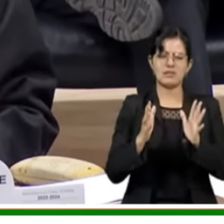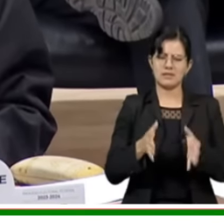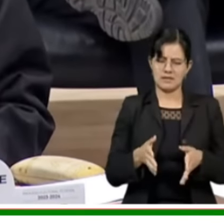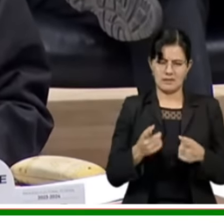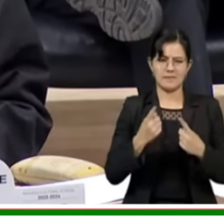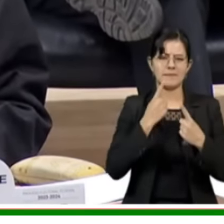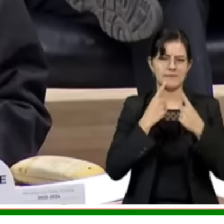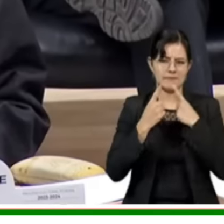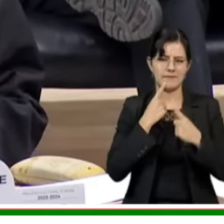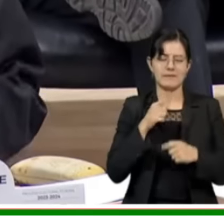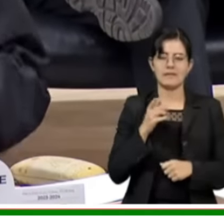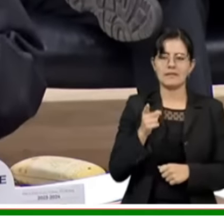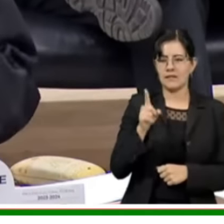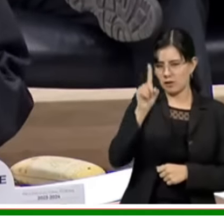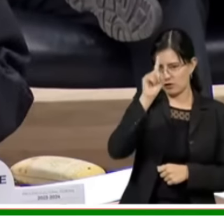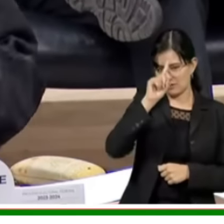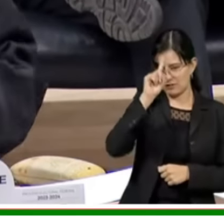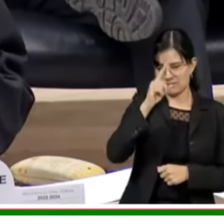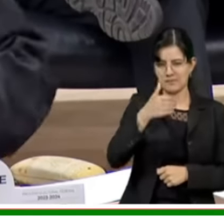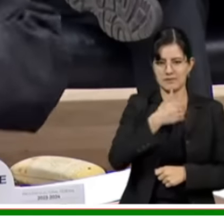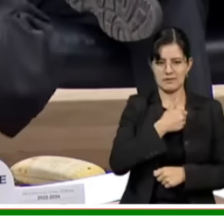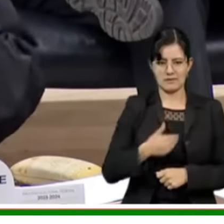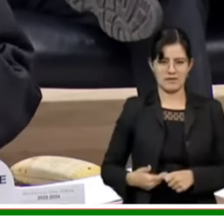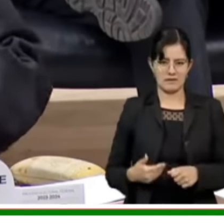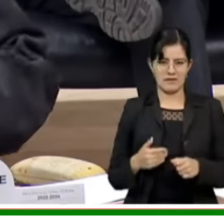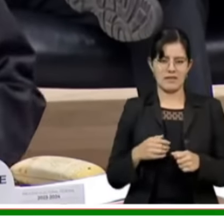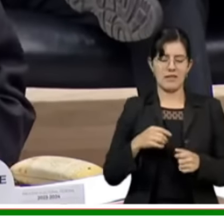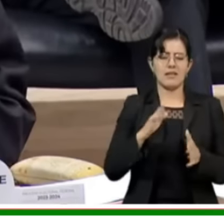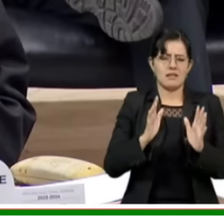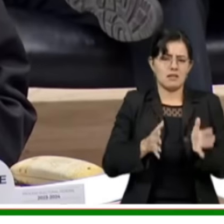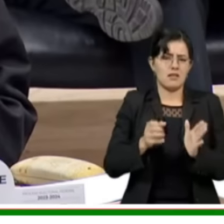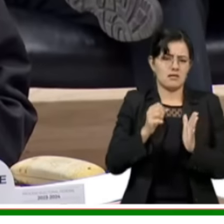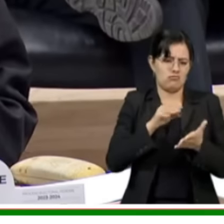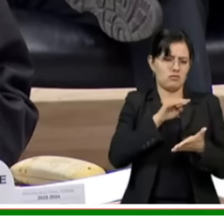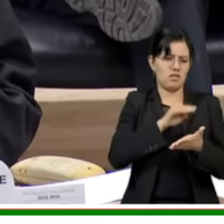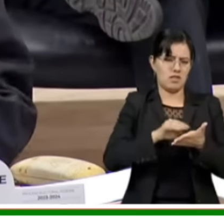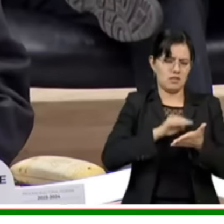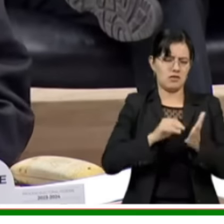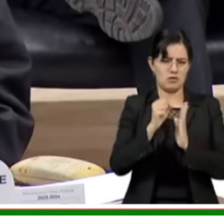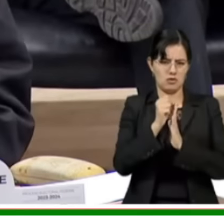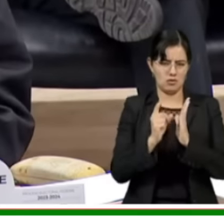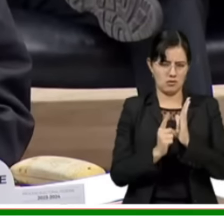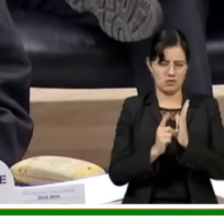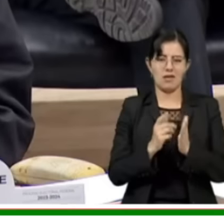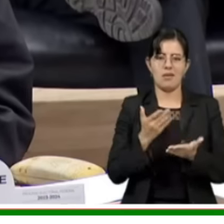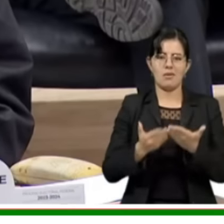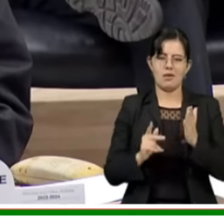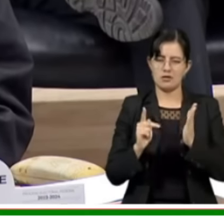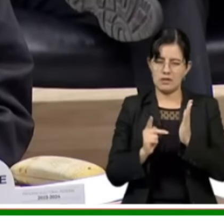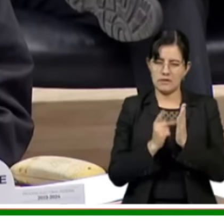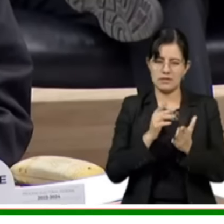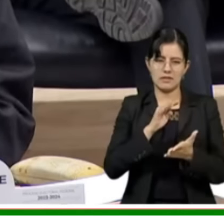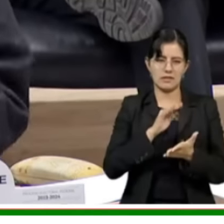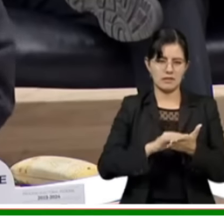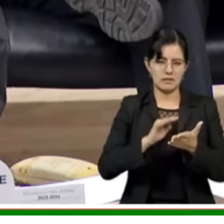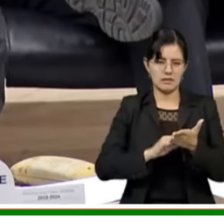de hecho la consejera presidente había leído el oficio que aquí se volvió a leer si en vez de preocuparse